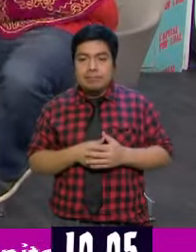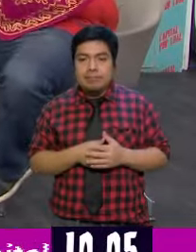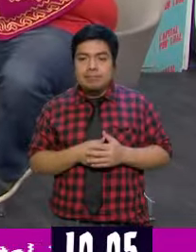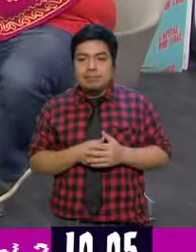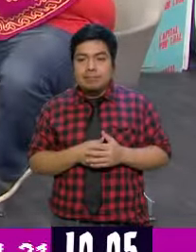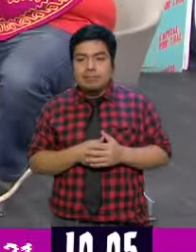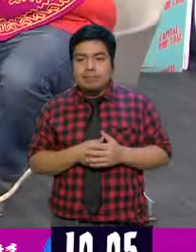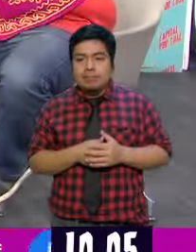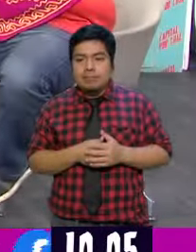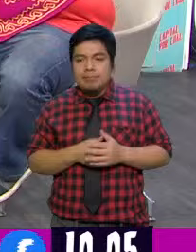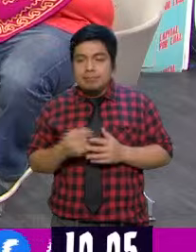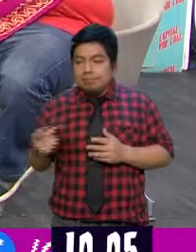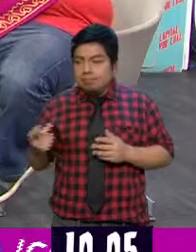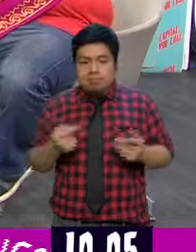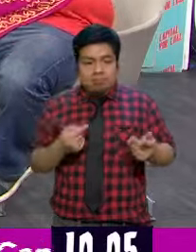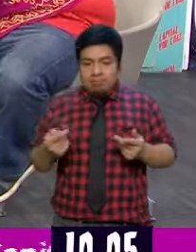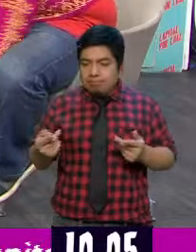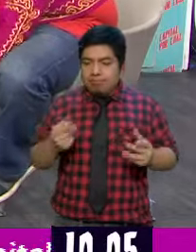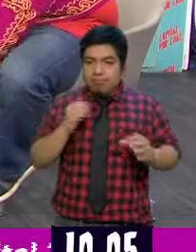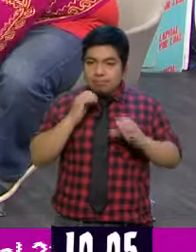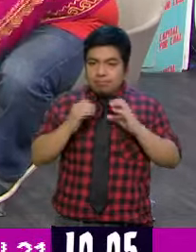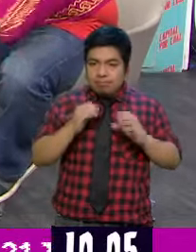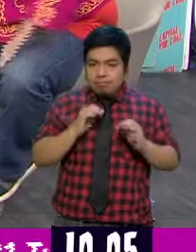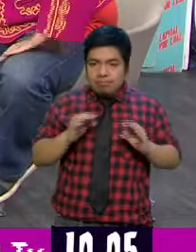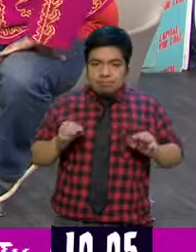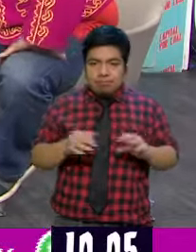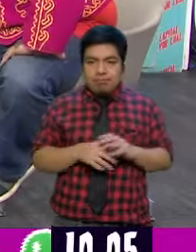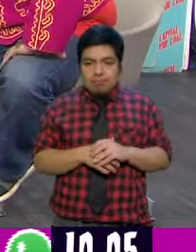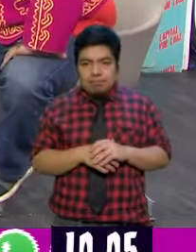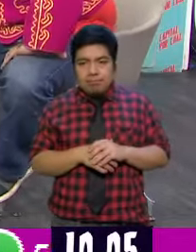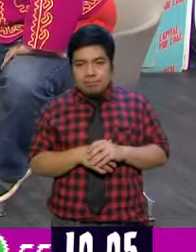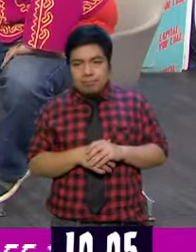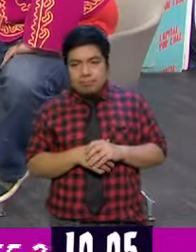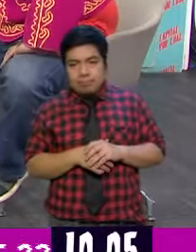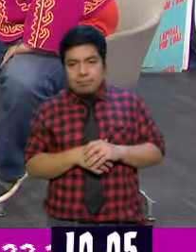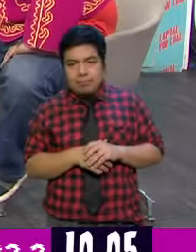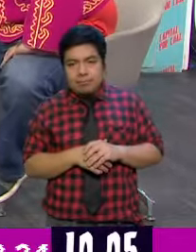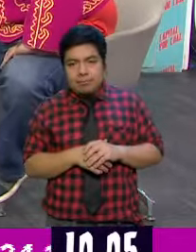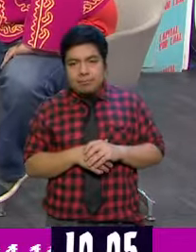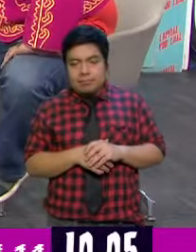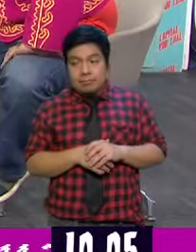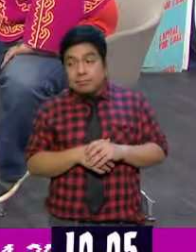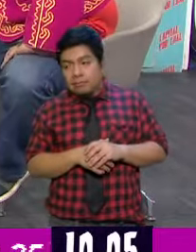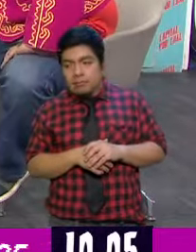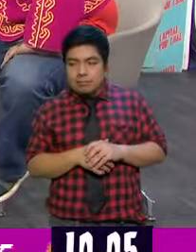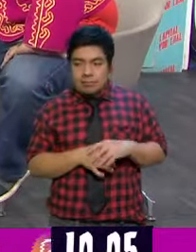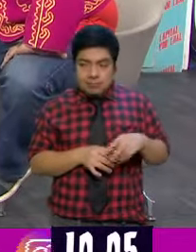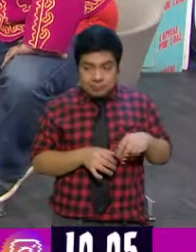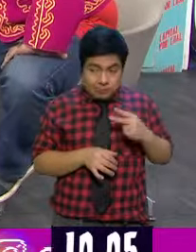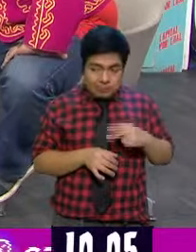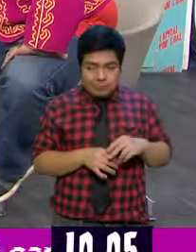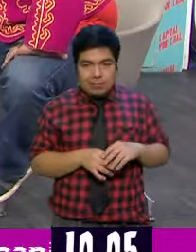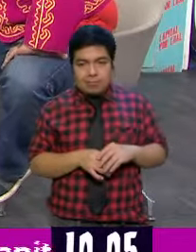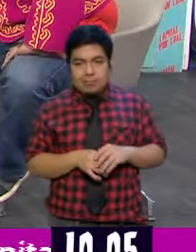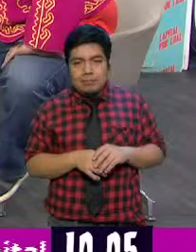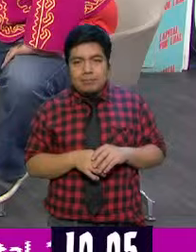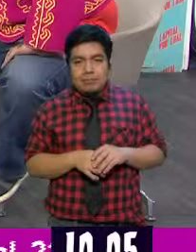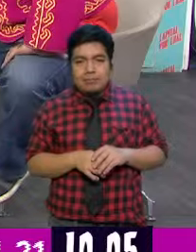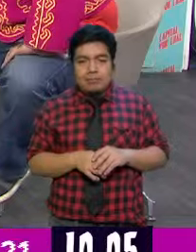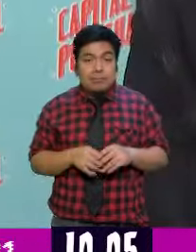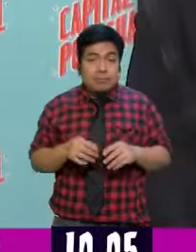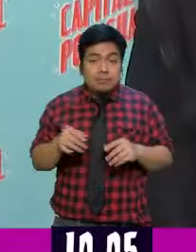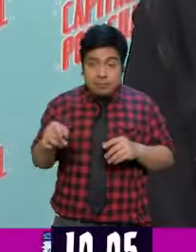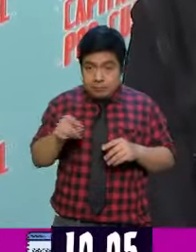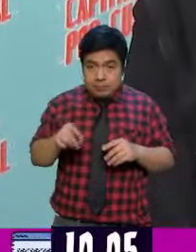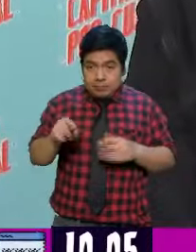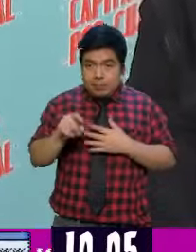ceden la palabra entre ellos, hay una comunicación brutal. Así, mira, nomás con una mirada. Sí, como jazzistas. Pues nada, que el